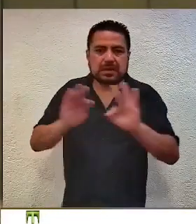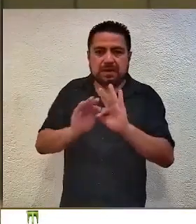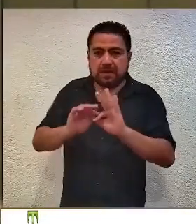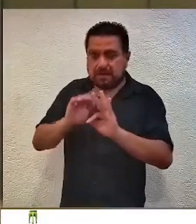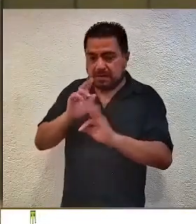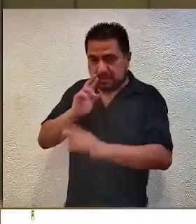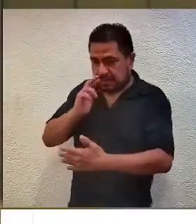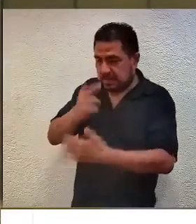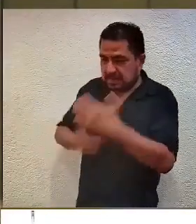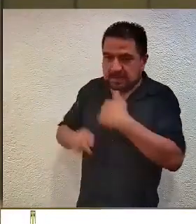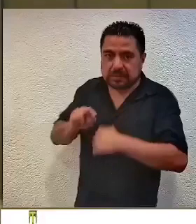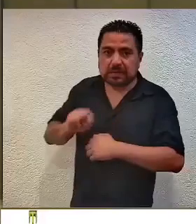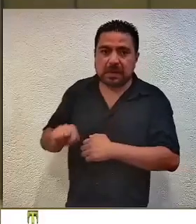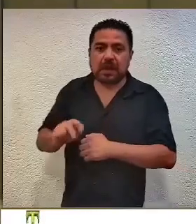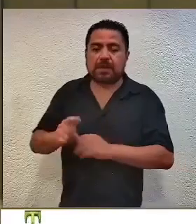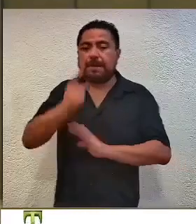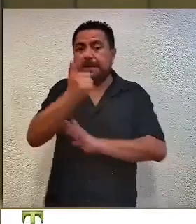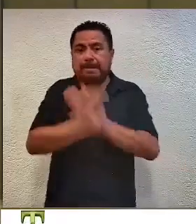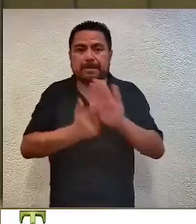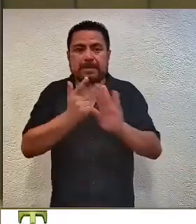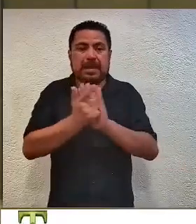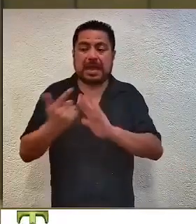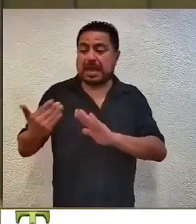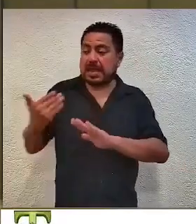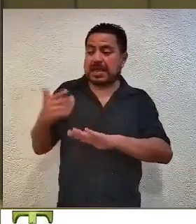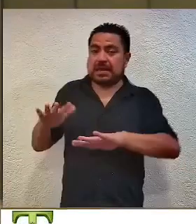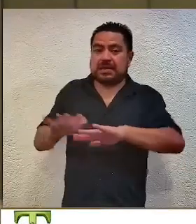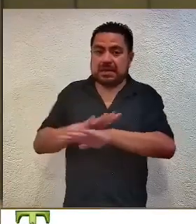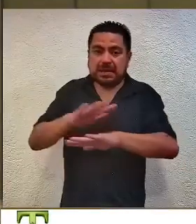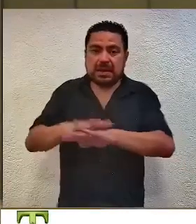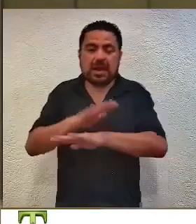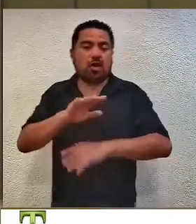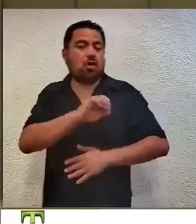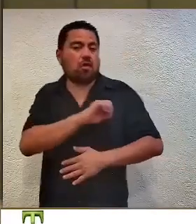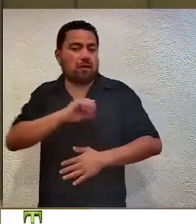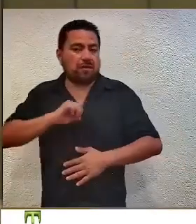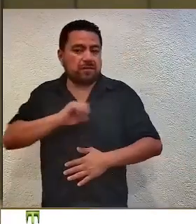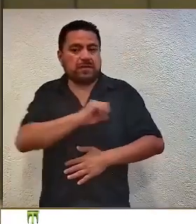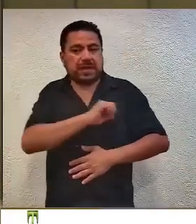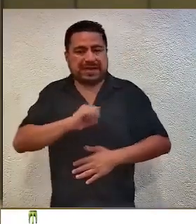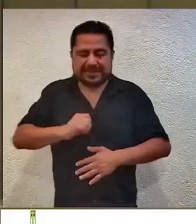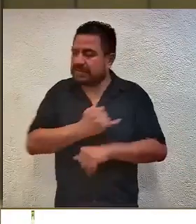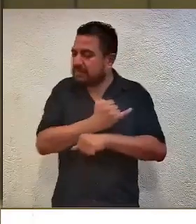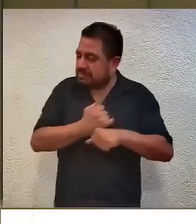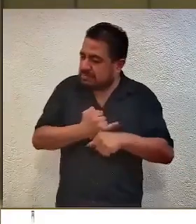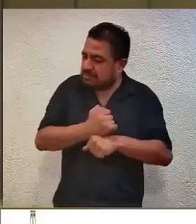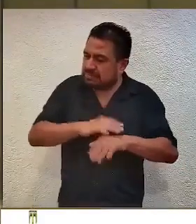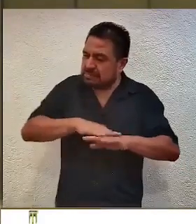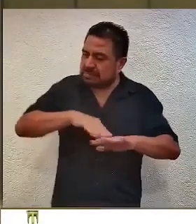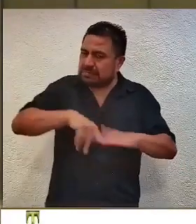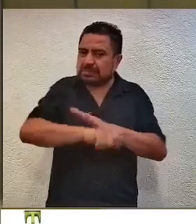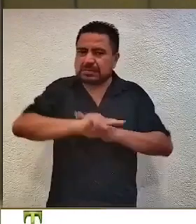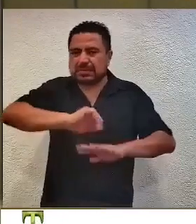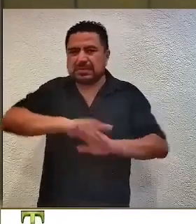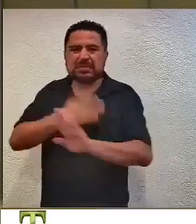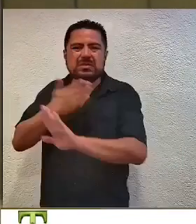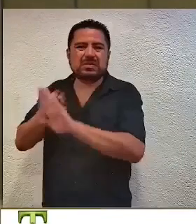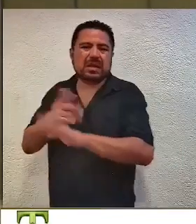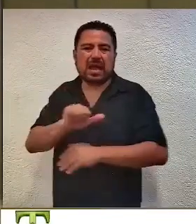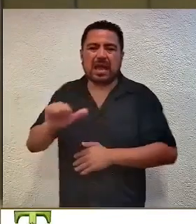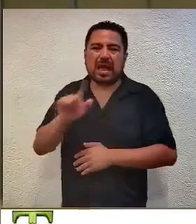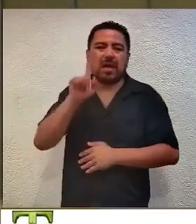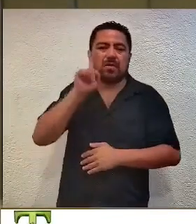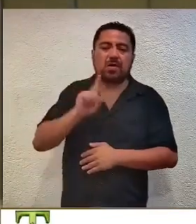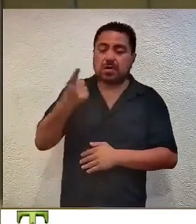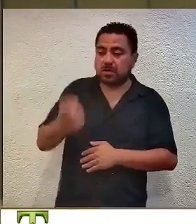Esto es, que en la reforma reciente que creó la obligación de analizar la violencia de género, se ordenó a